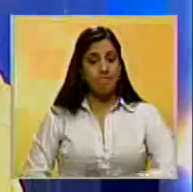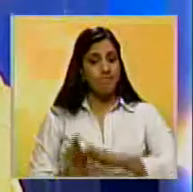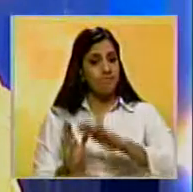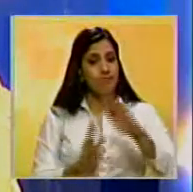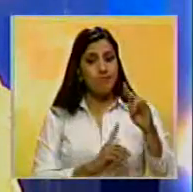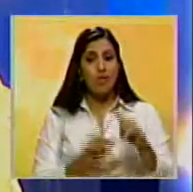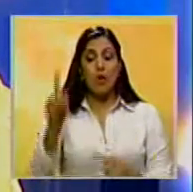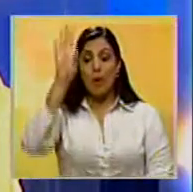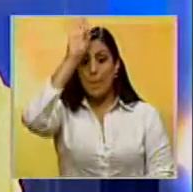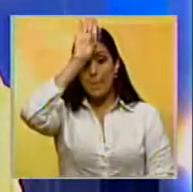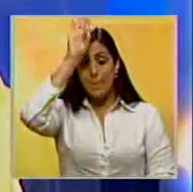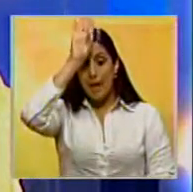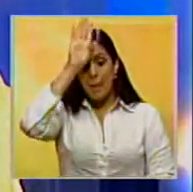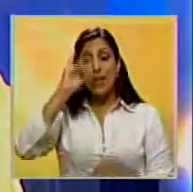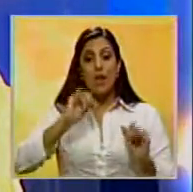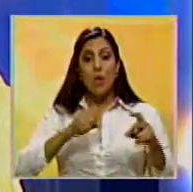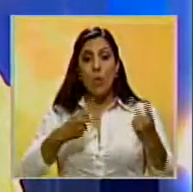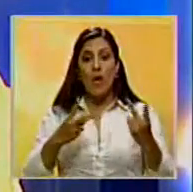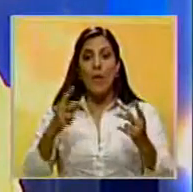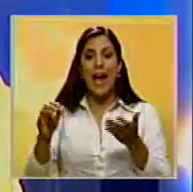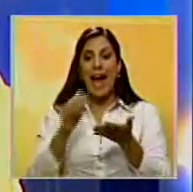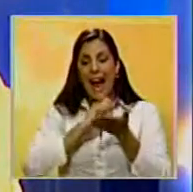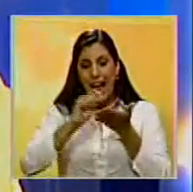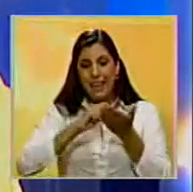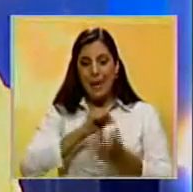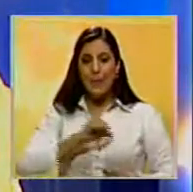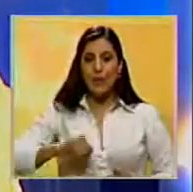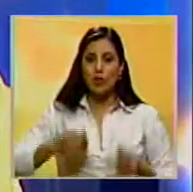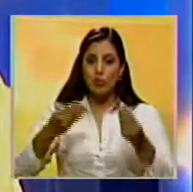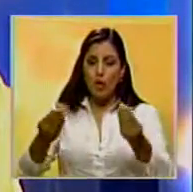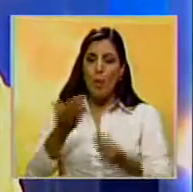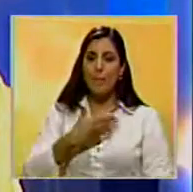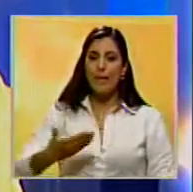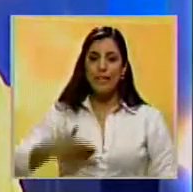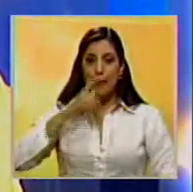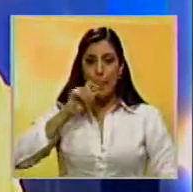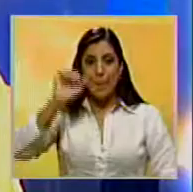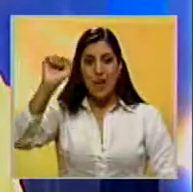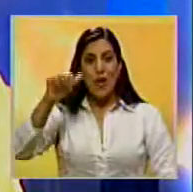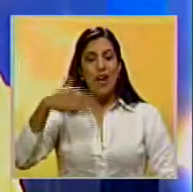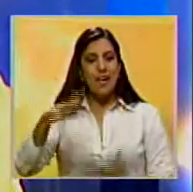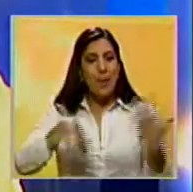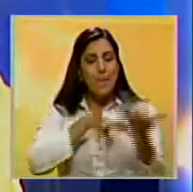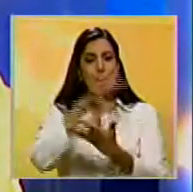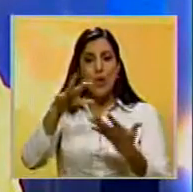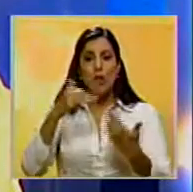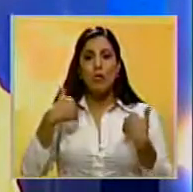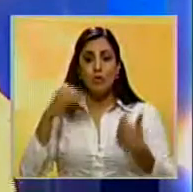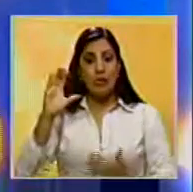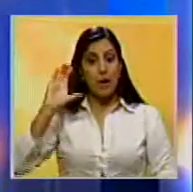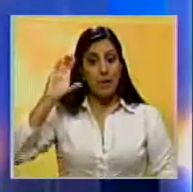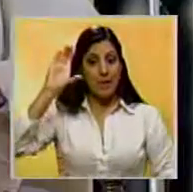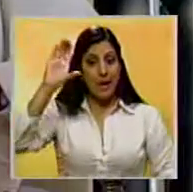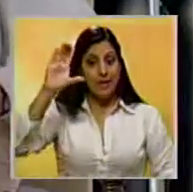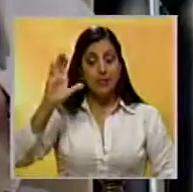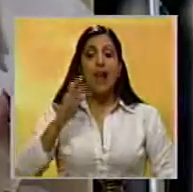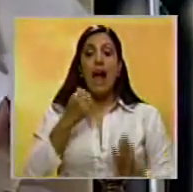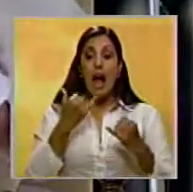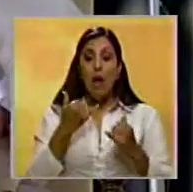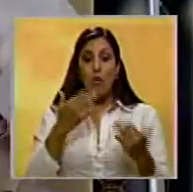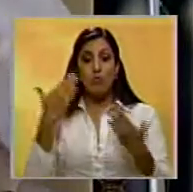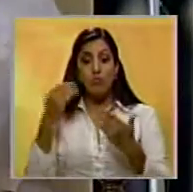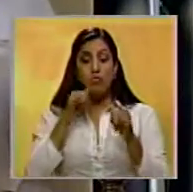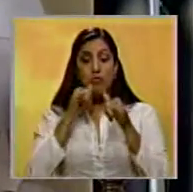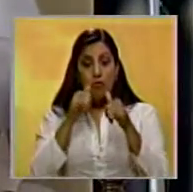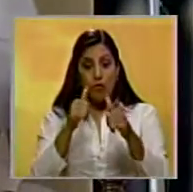el papá francisco le envió una carta personal al presidente nicolás maduro acerca de la problemática que hay en el país el portavoz del vaticano